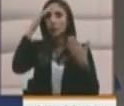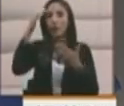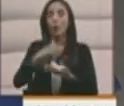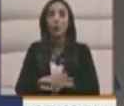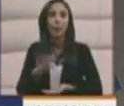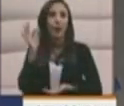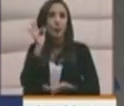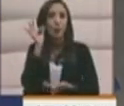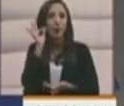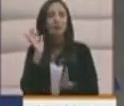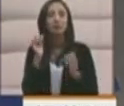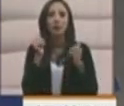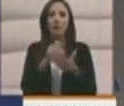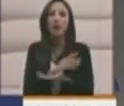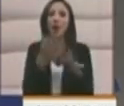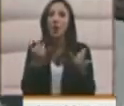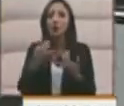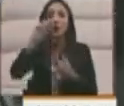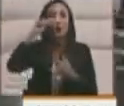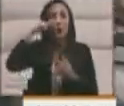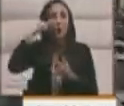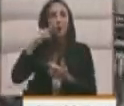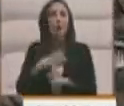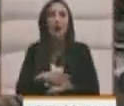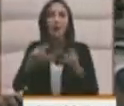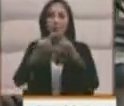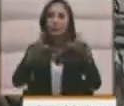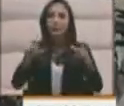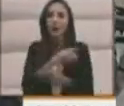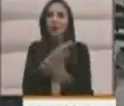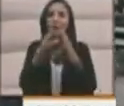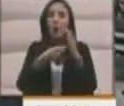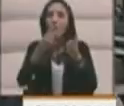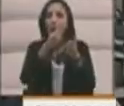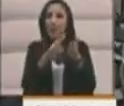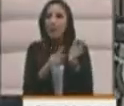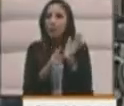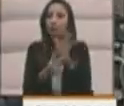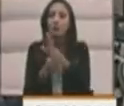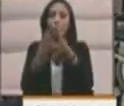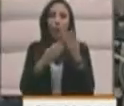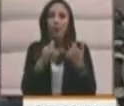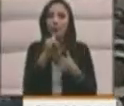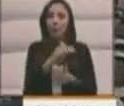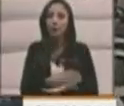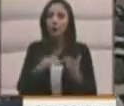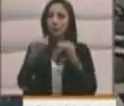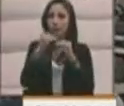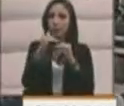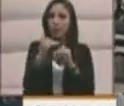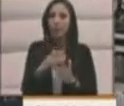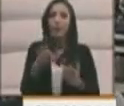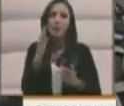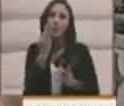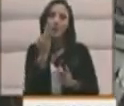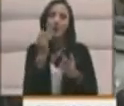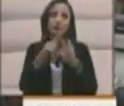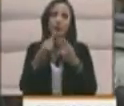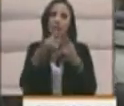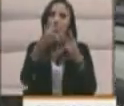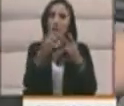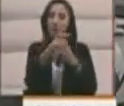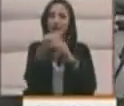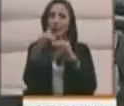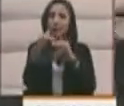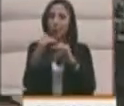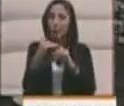Gonzo, recuerda que estamos aquí leyendo en vivo tus comentarios, puedes escribirnos a través de Periscope,